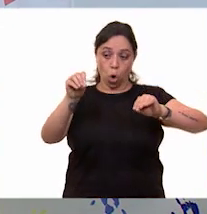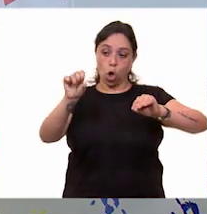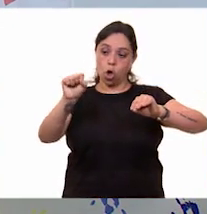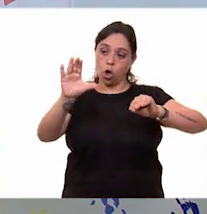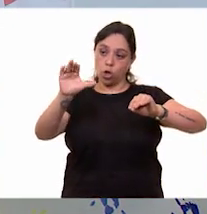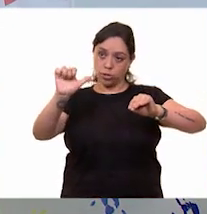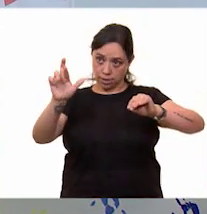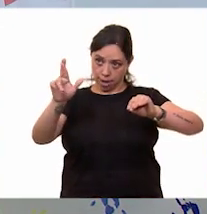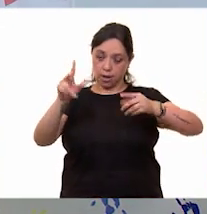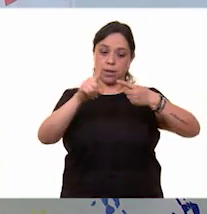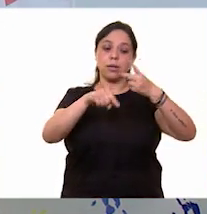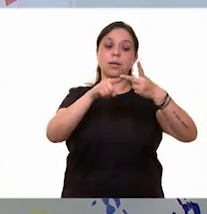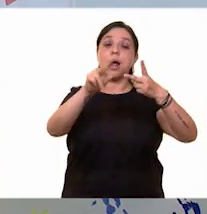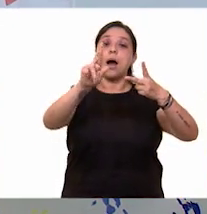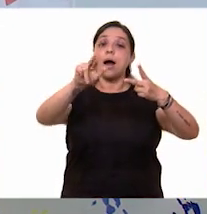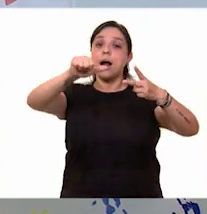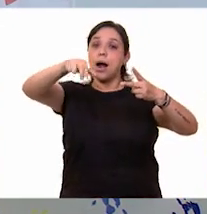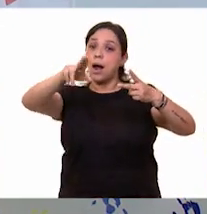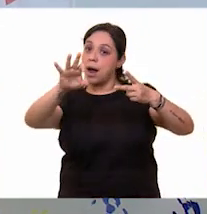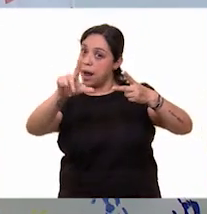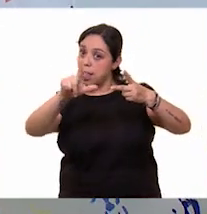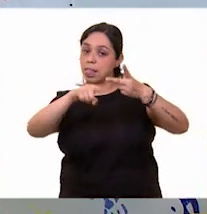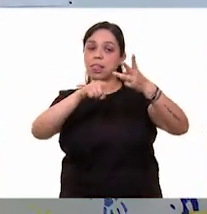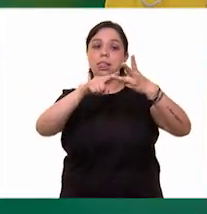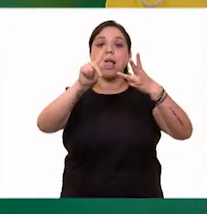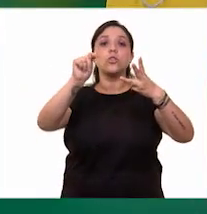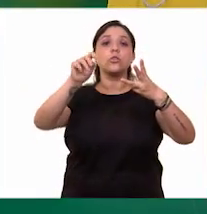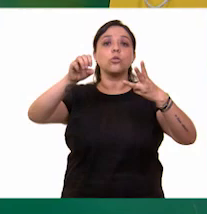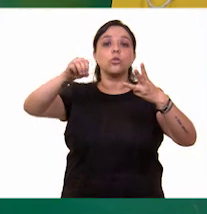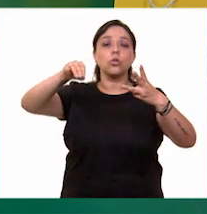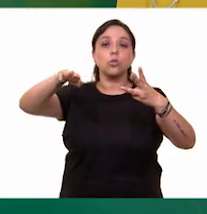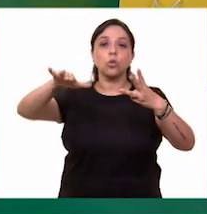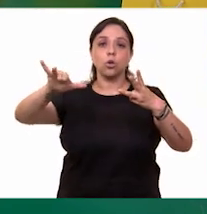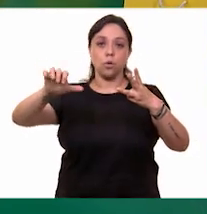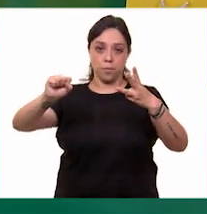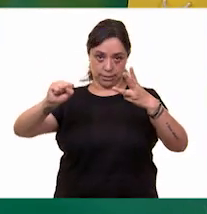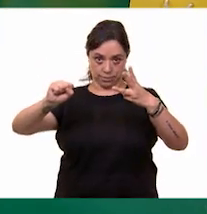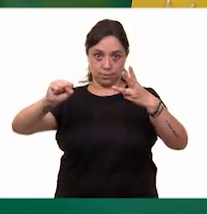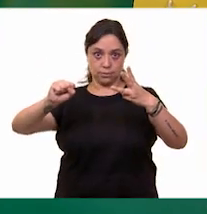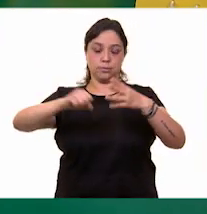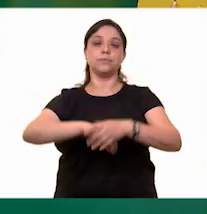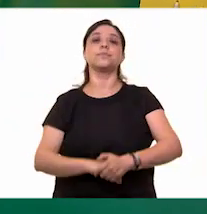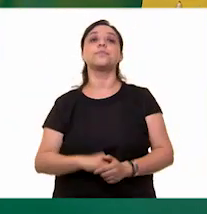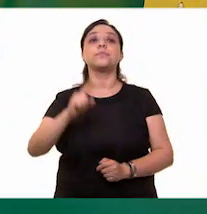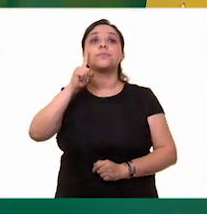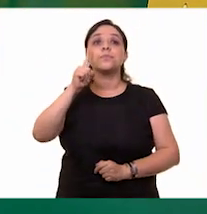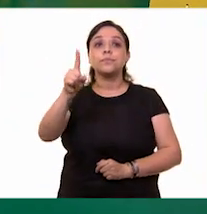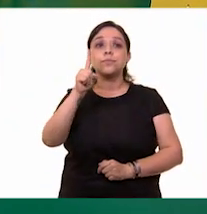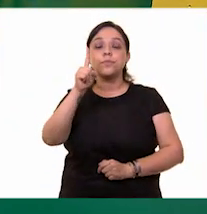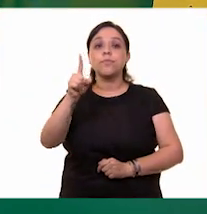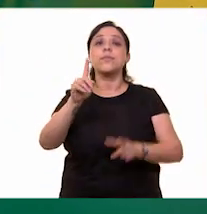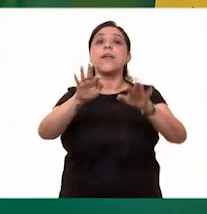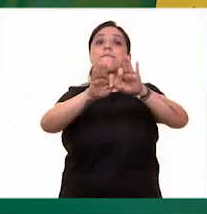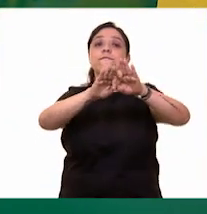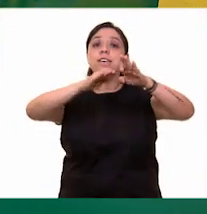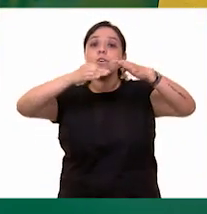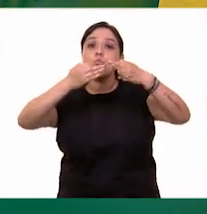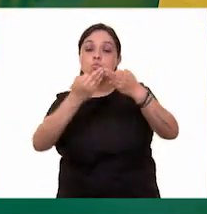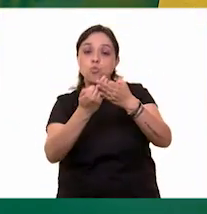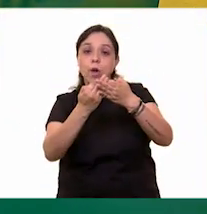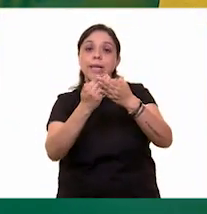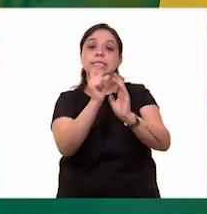el de Raquel y el de Tomás. Vamos a ver, dice, figuras grandes y pequeñas de tres